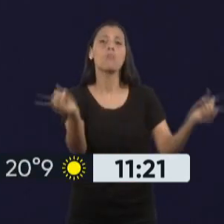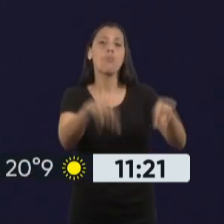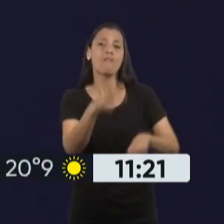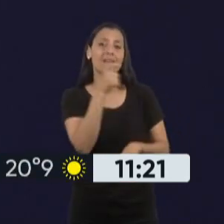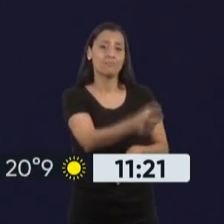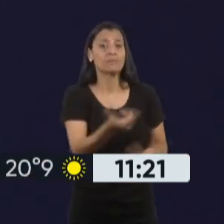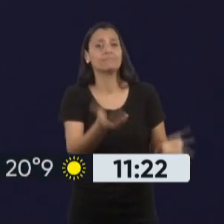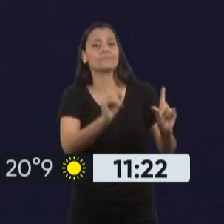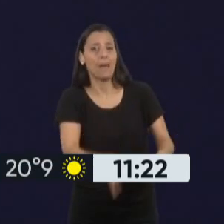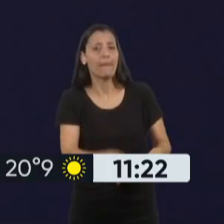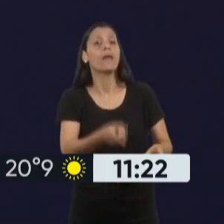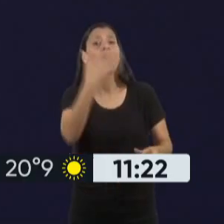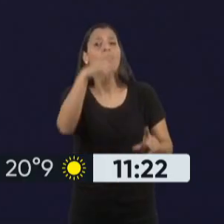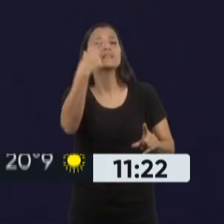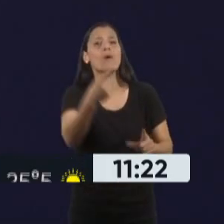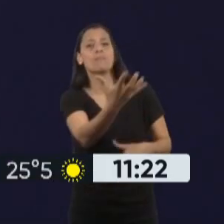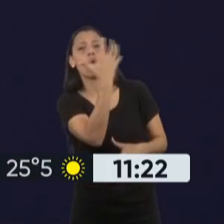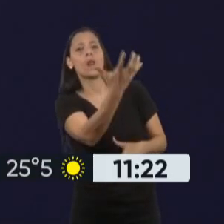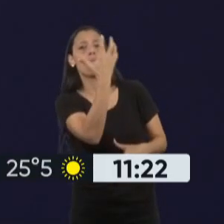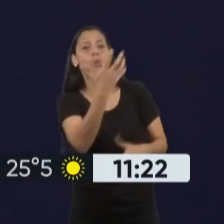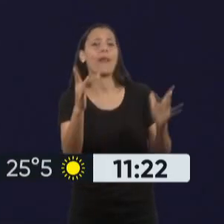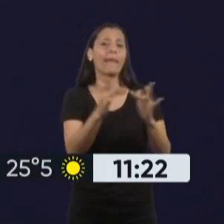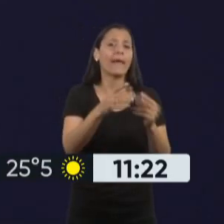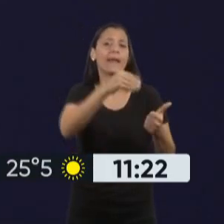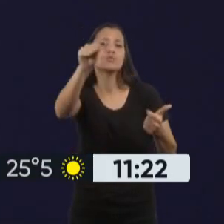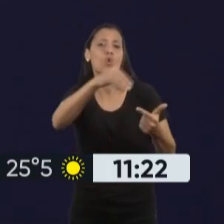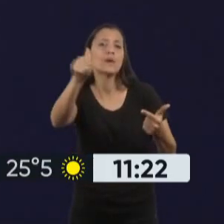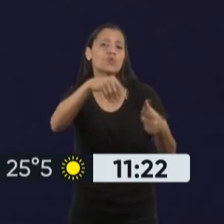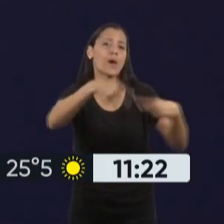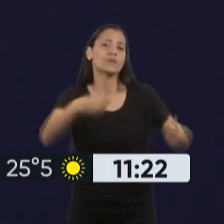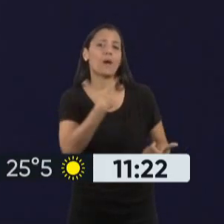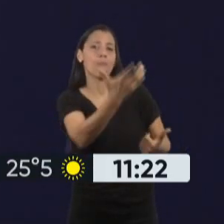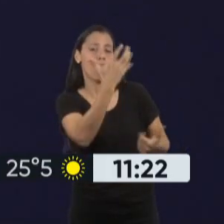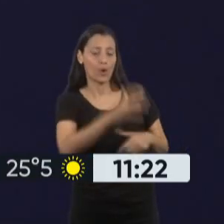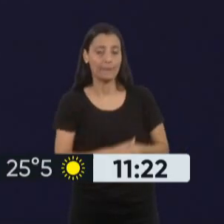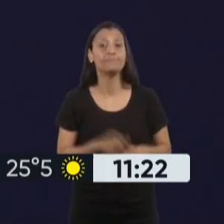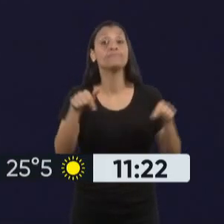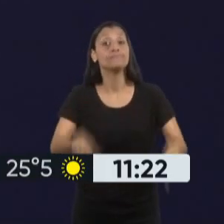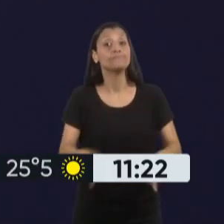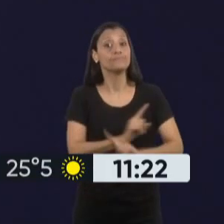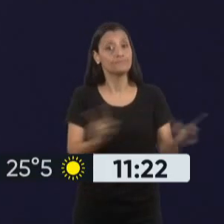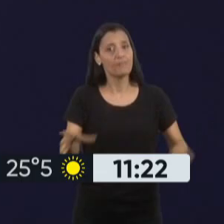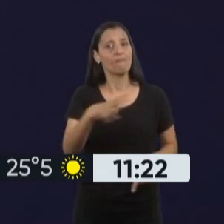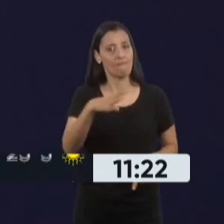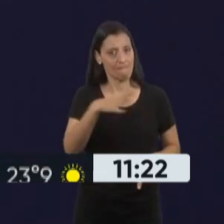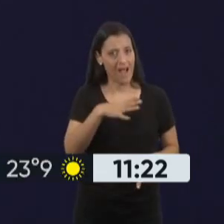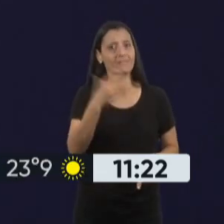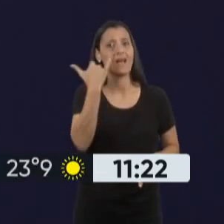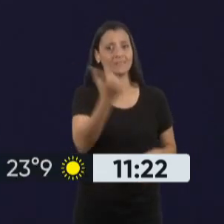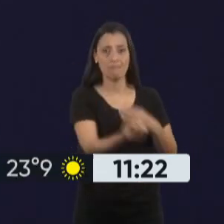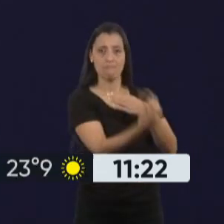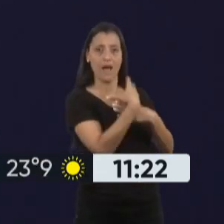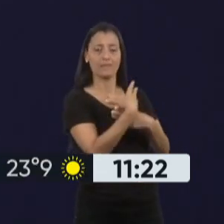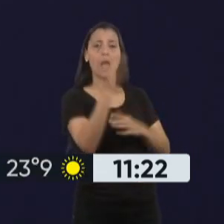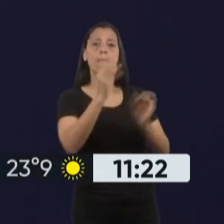Aparte así me hacen meme, ¿viste? Cuando me tildo me hacen meme. No ha llegado todavía. En cuanto